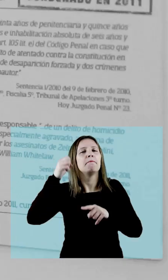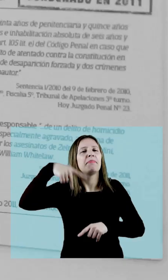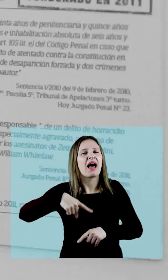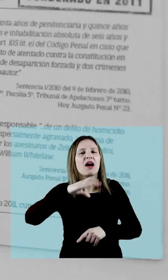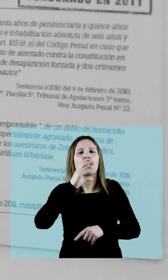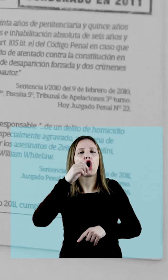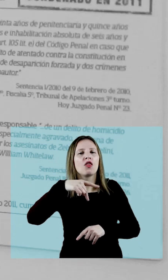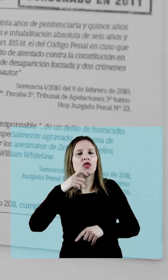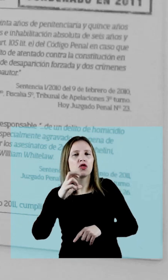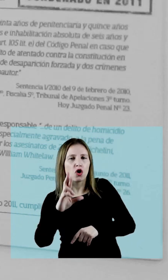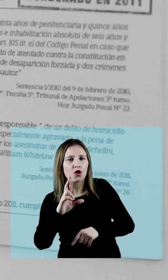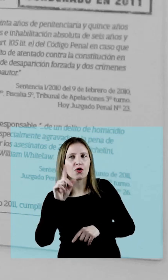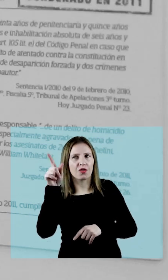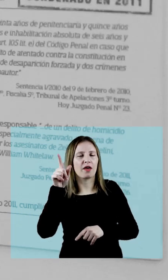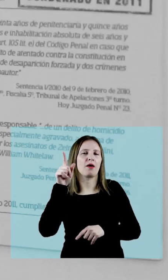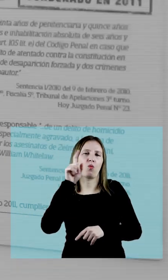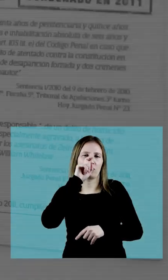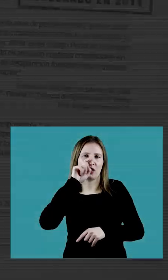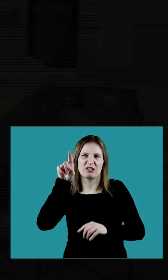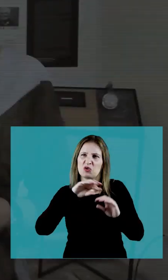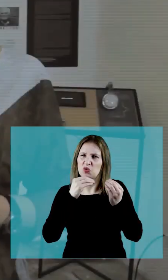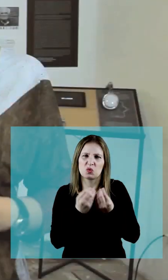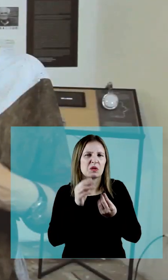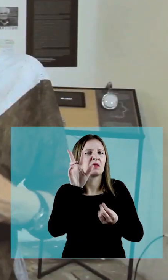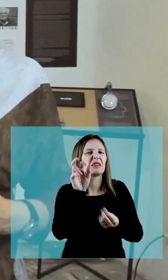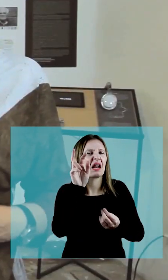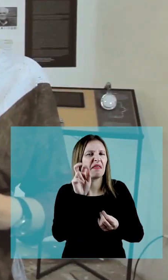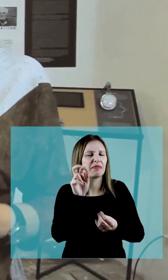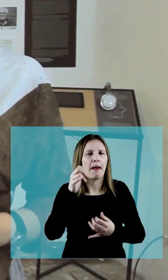Buenos Aires. No hay más de 30 militares en Uruguay